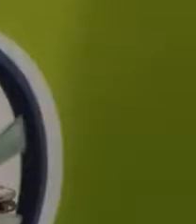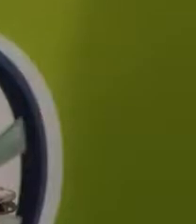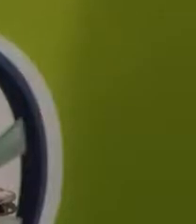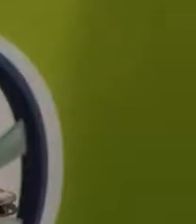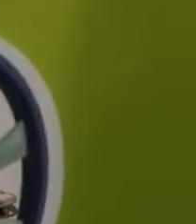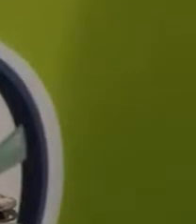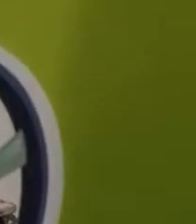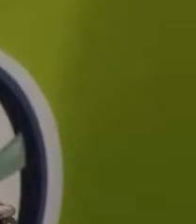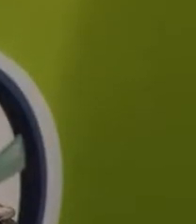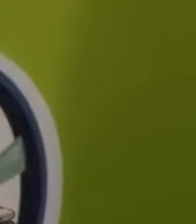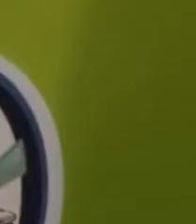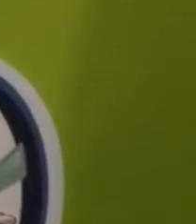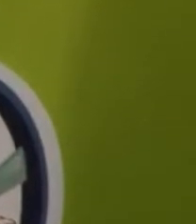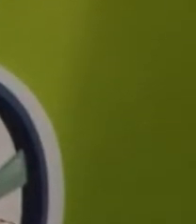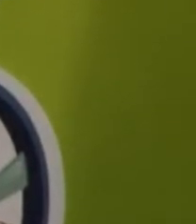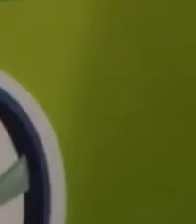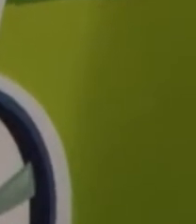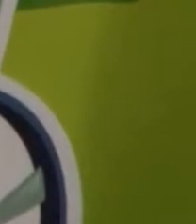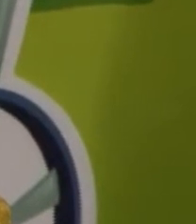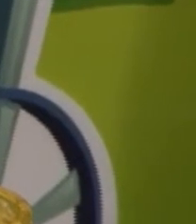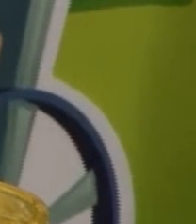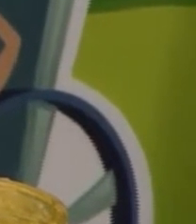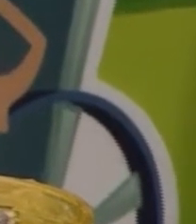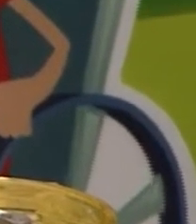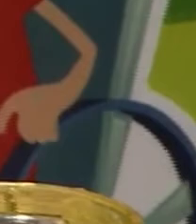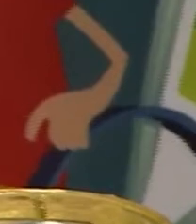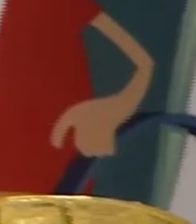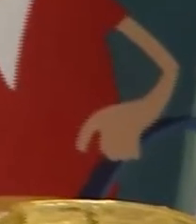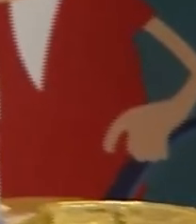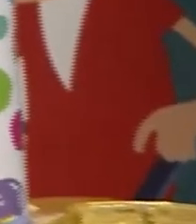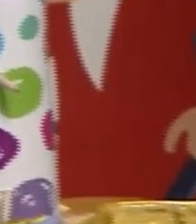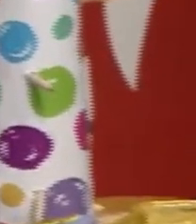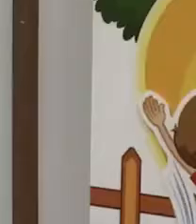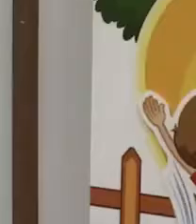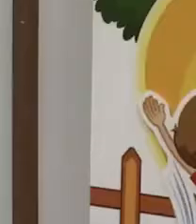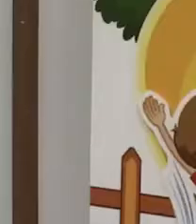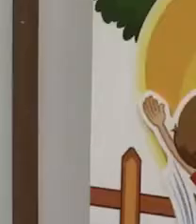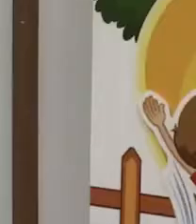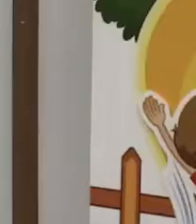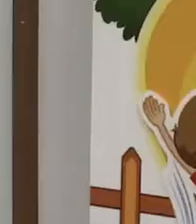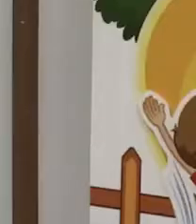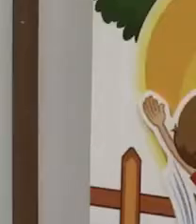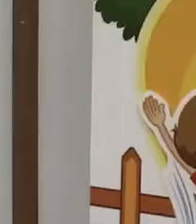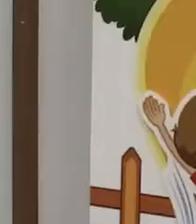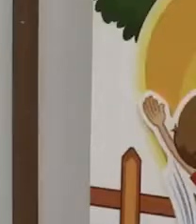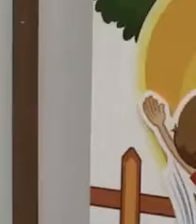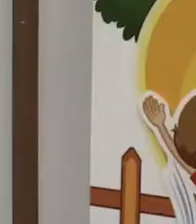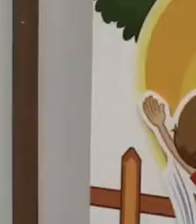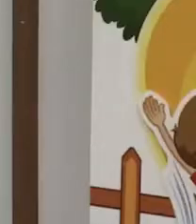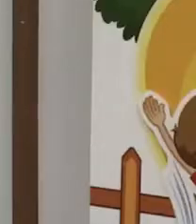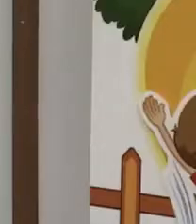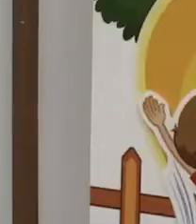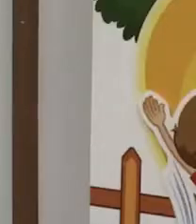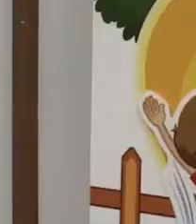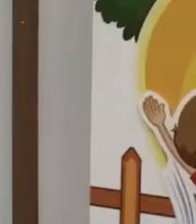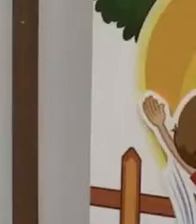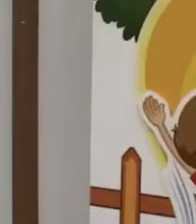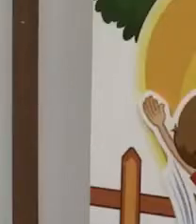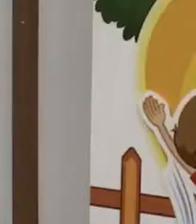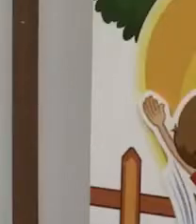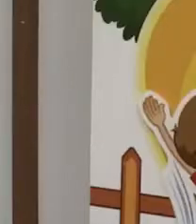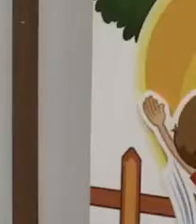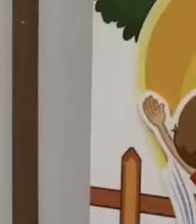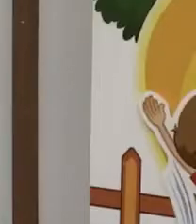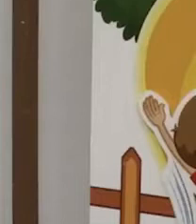tela que yo les dije, ¿verdad? Resulta que hoy celebramos el Día Internacional de la Paz